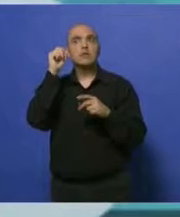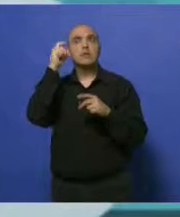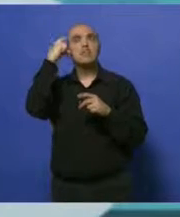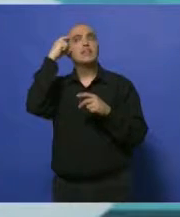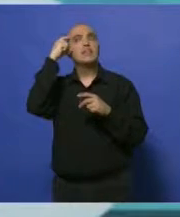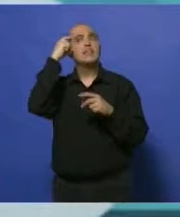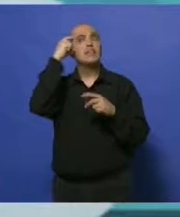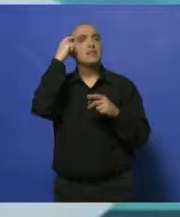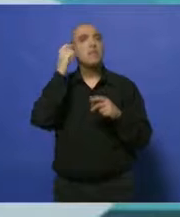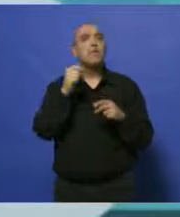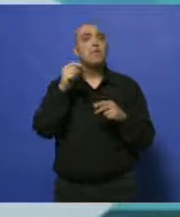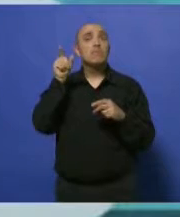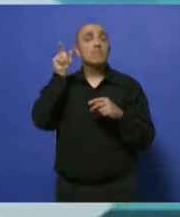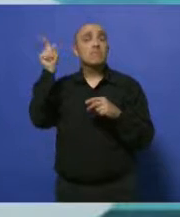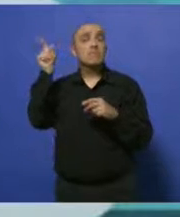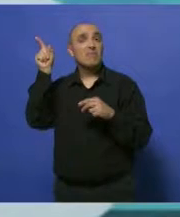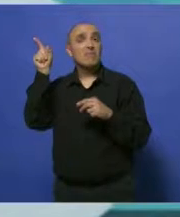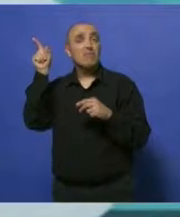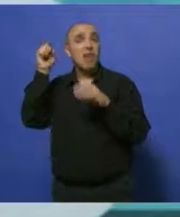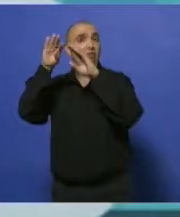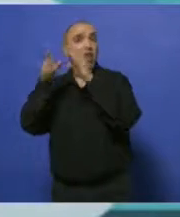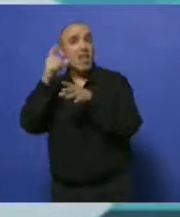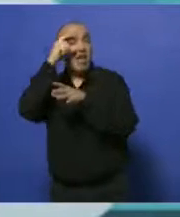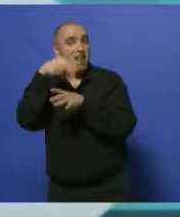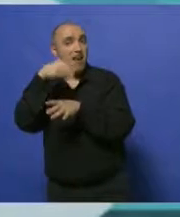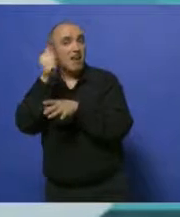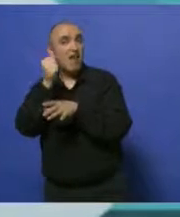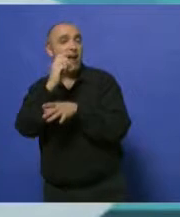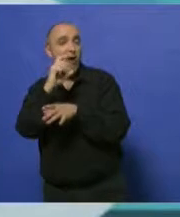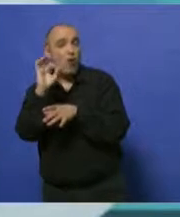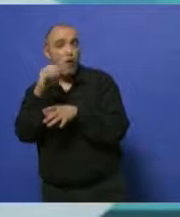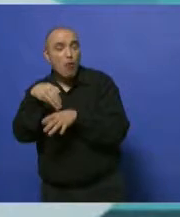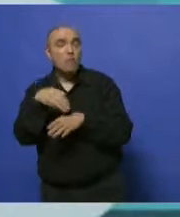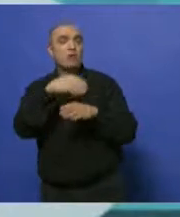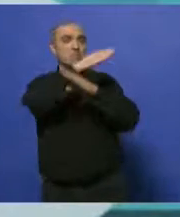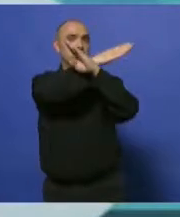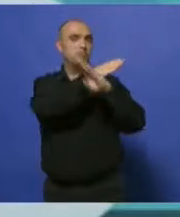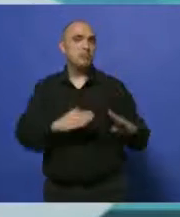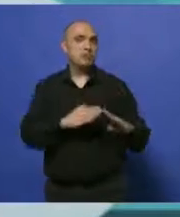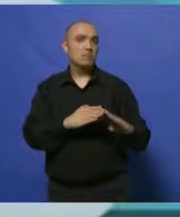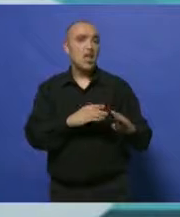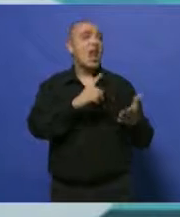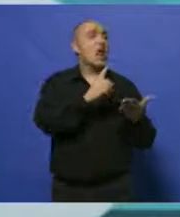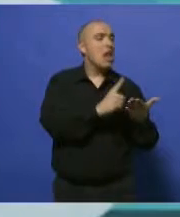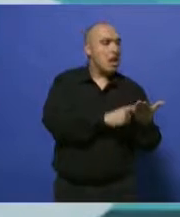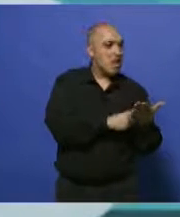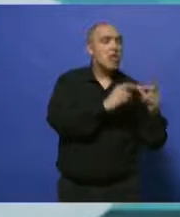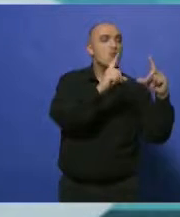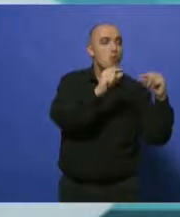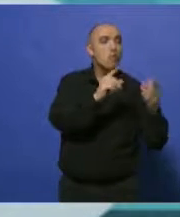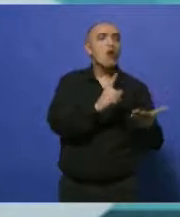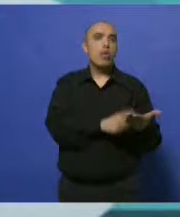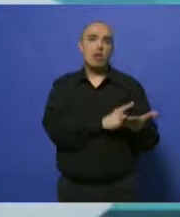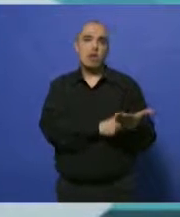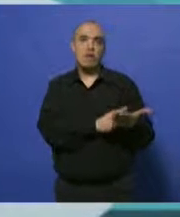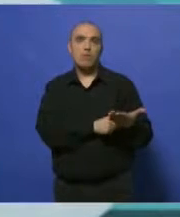que hace el ENACOM es bloquear la línea y el equipo, que es algo que no se venía realizando. Y a partir de ahora se va a poder hacer. De esta manera se va a poder utilizar la misma línea